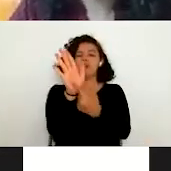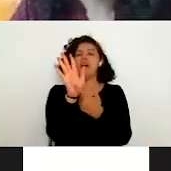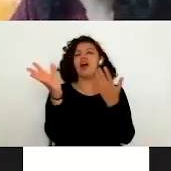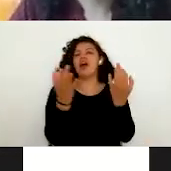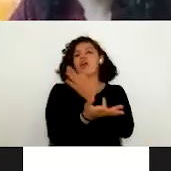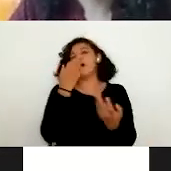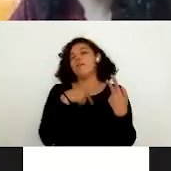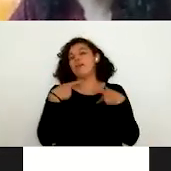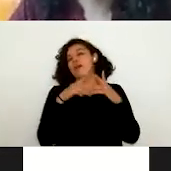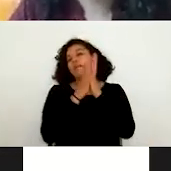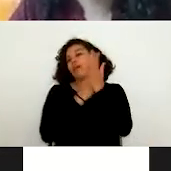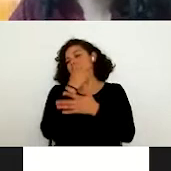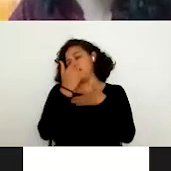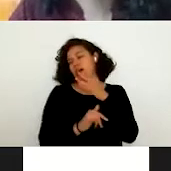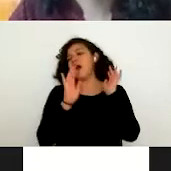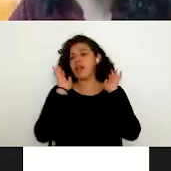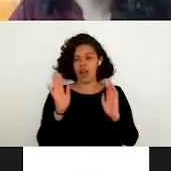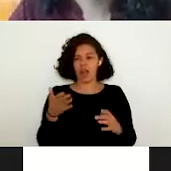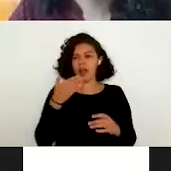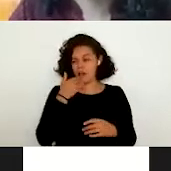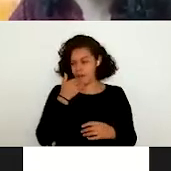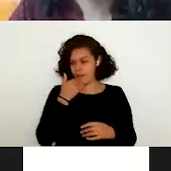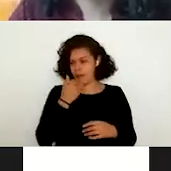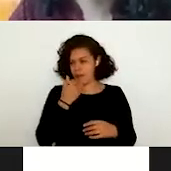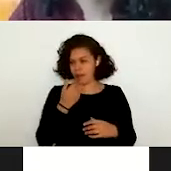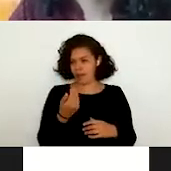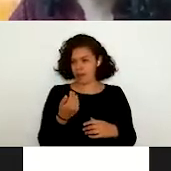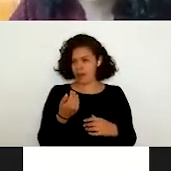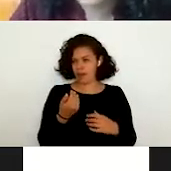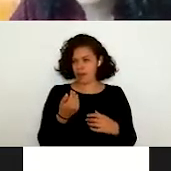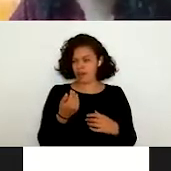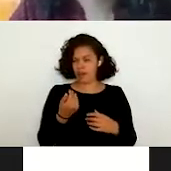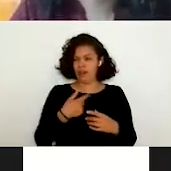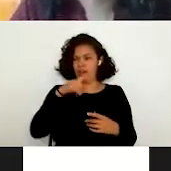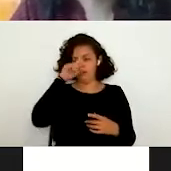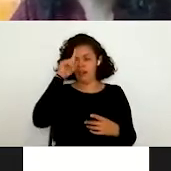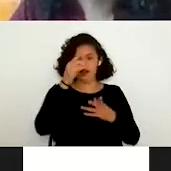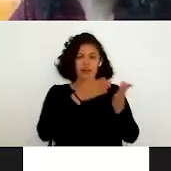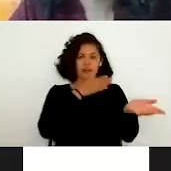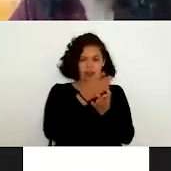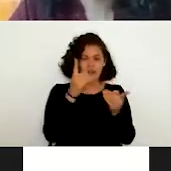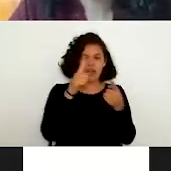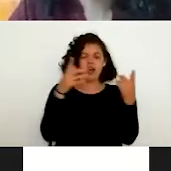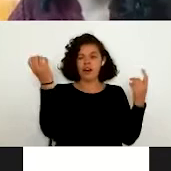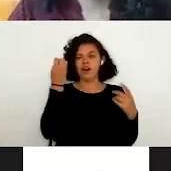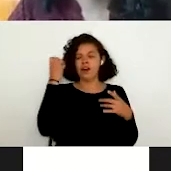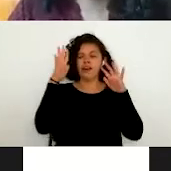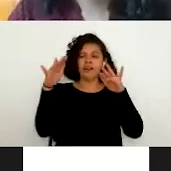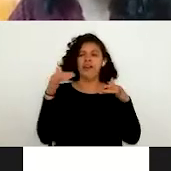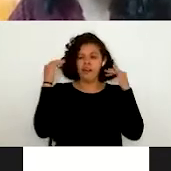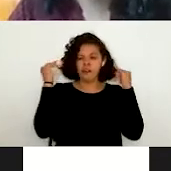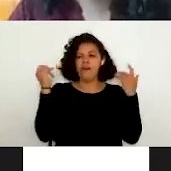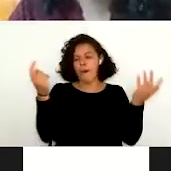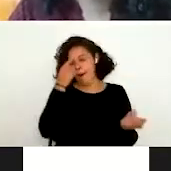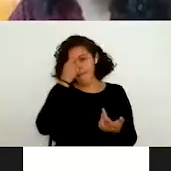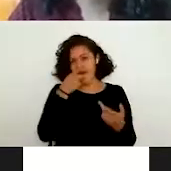participaron en el proyecto activamente, ¿no? Que asistieron a las asesorías, que fueron a las ferias del empleo, de